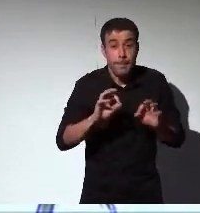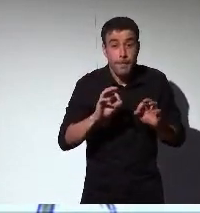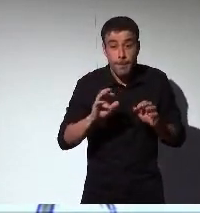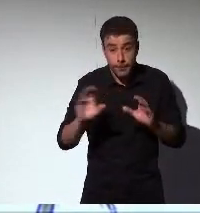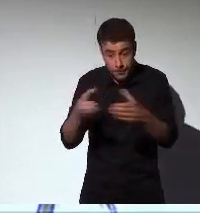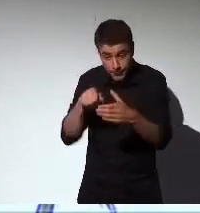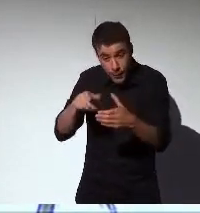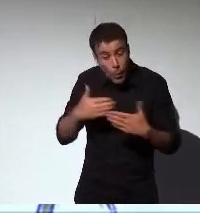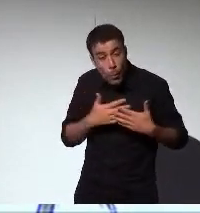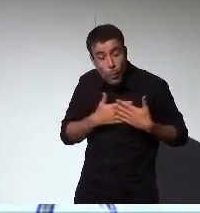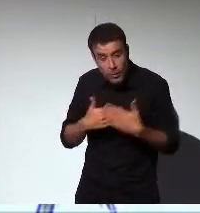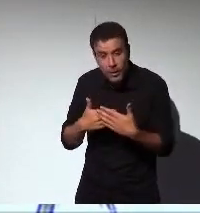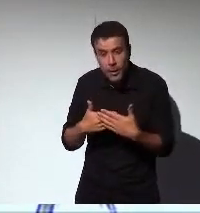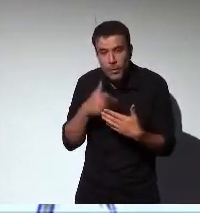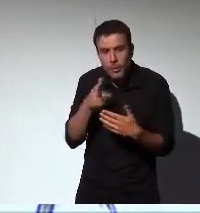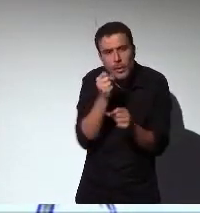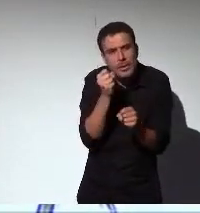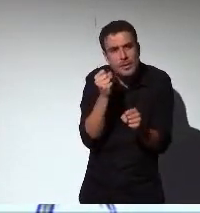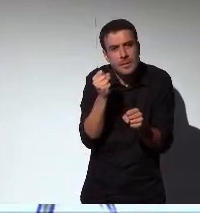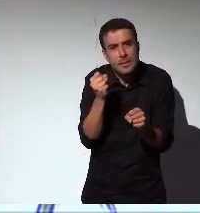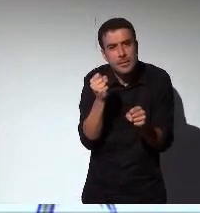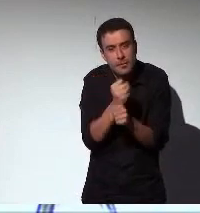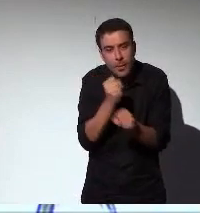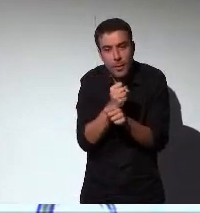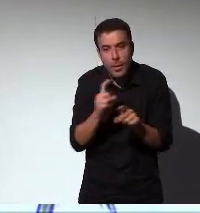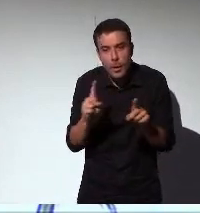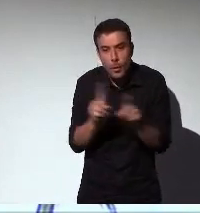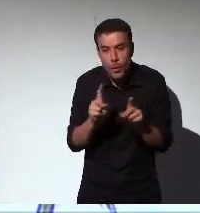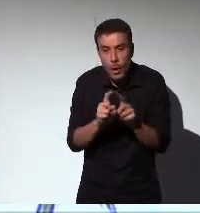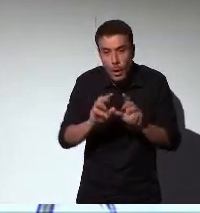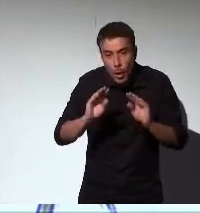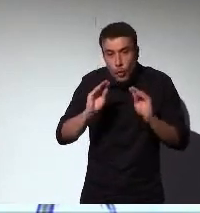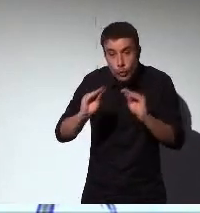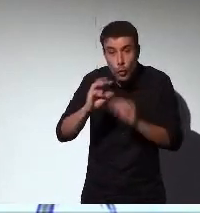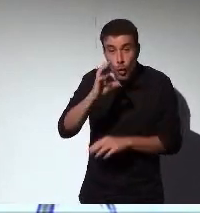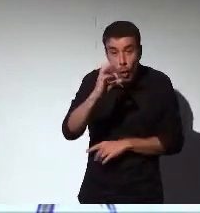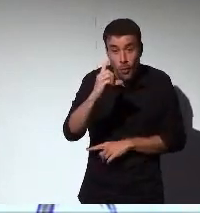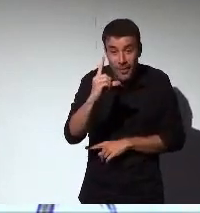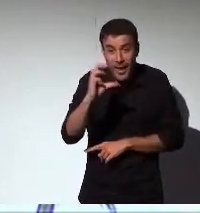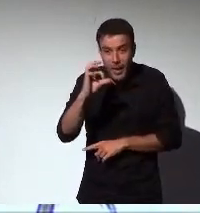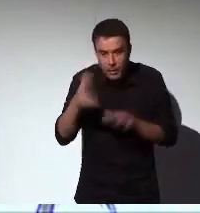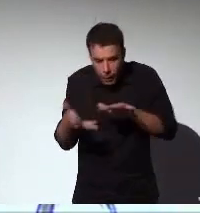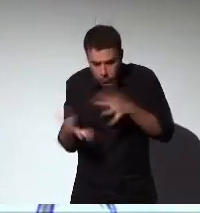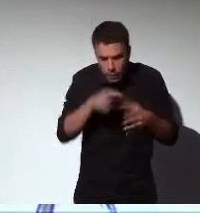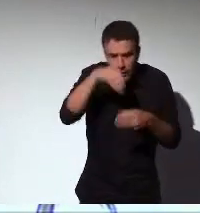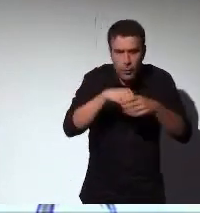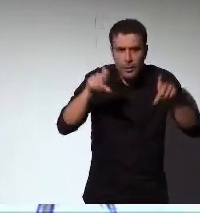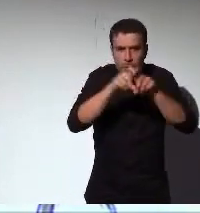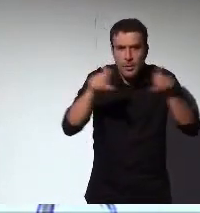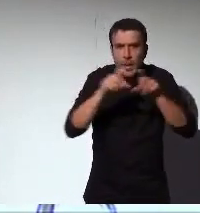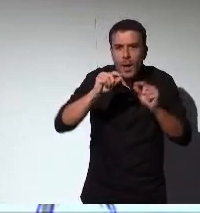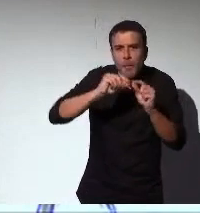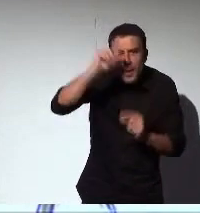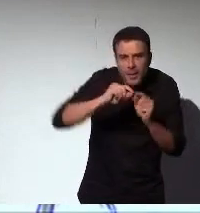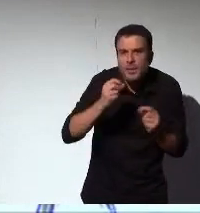voluntariado trabaje también en medir la implementación de cada uno de los ODS en la organización. Implicarlos para